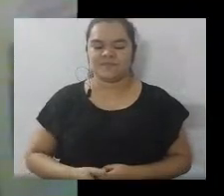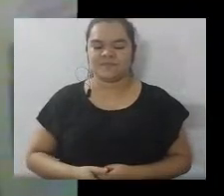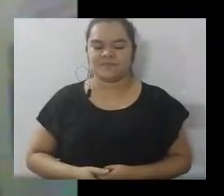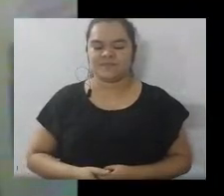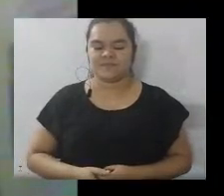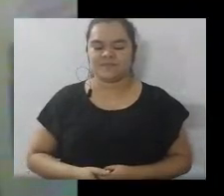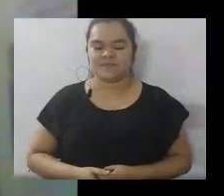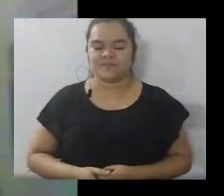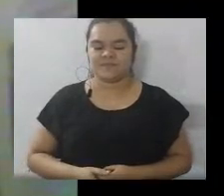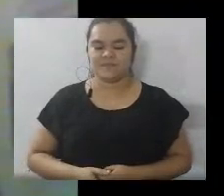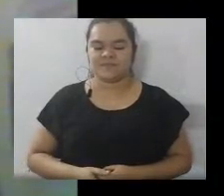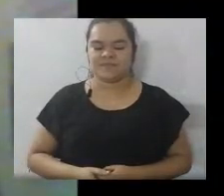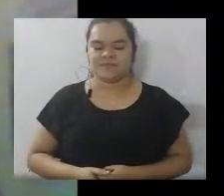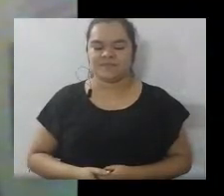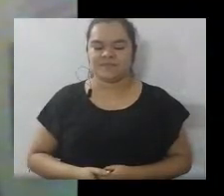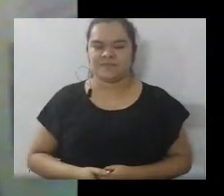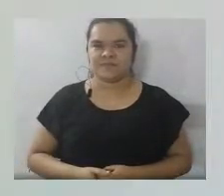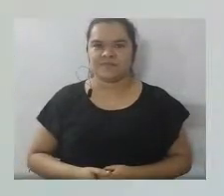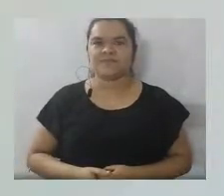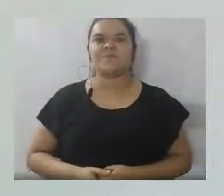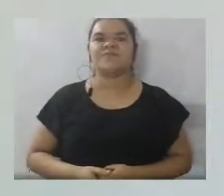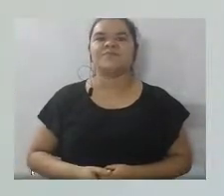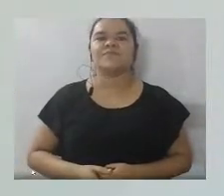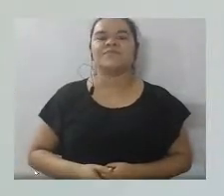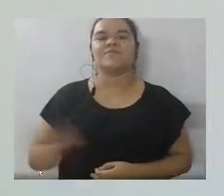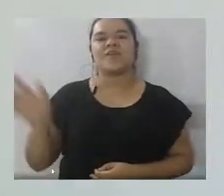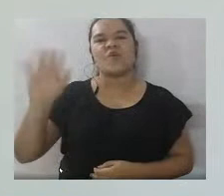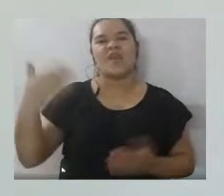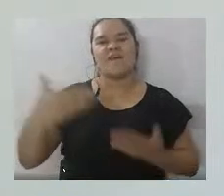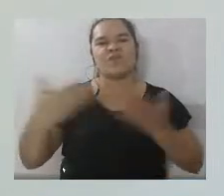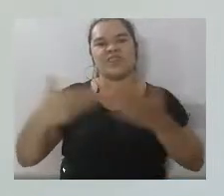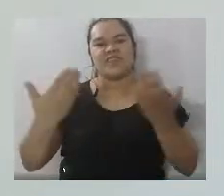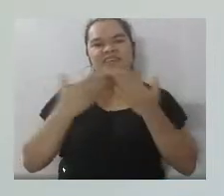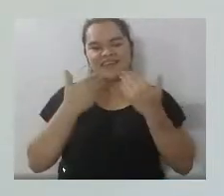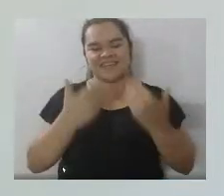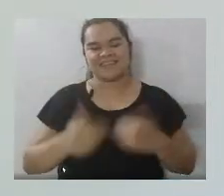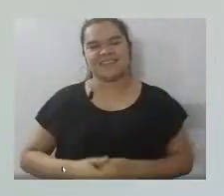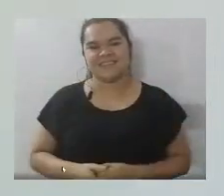Gracias. Gracias, Camila. Hola, buenos días.